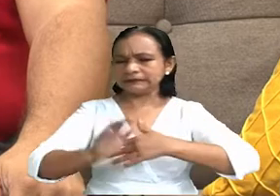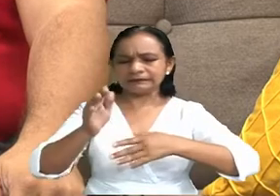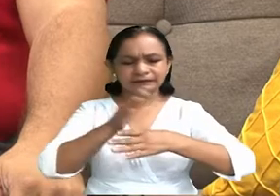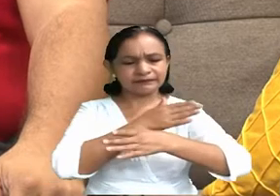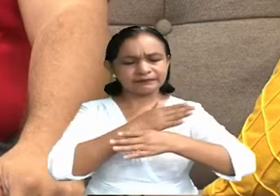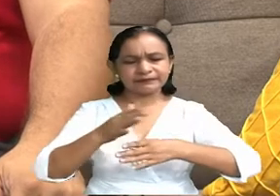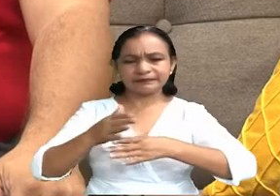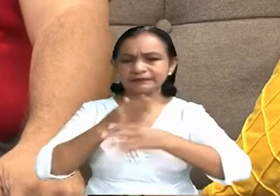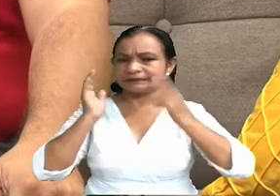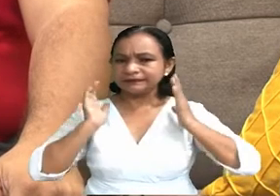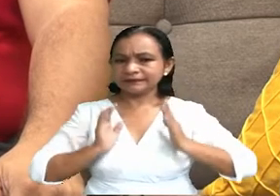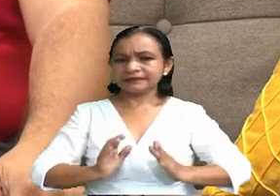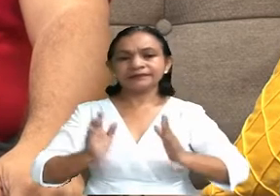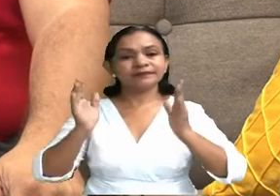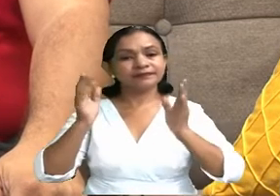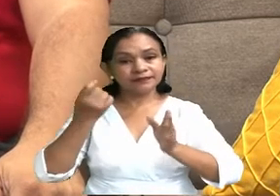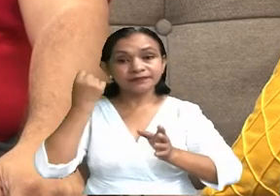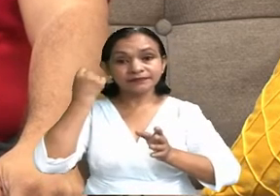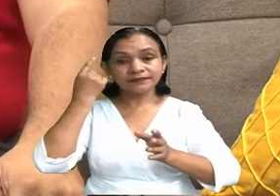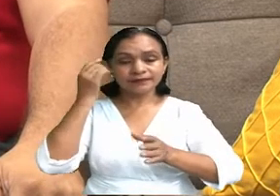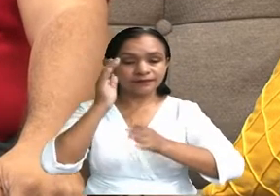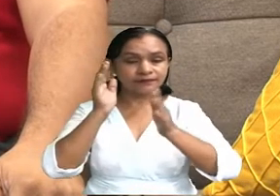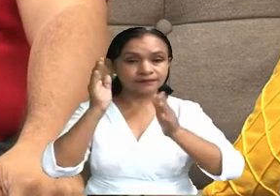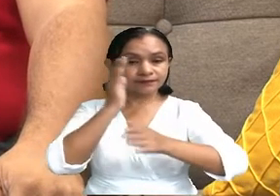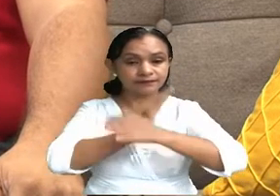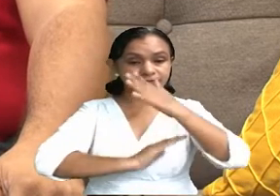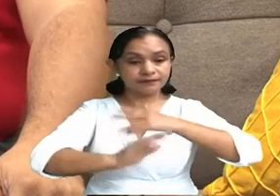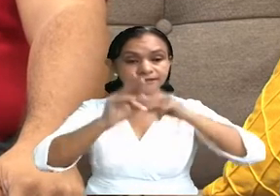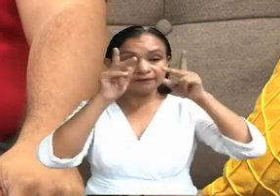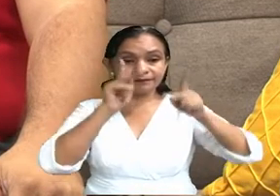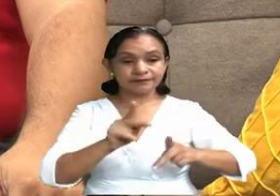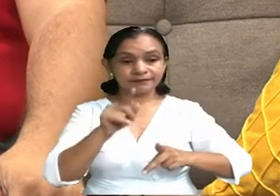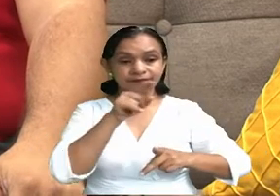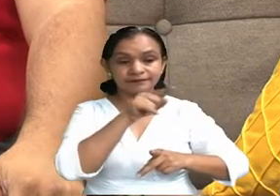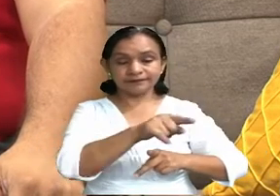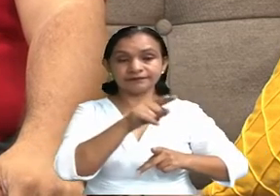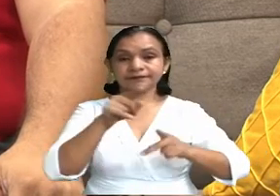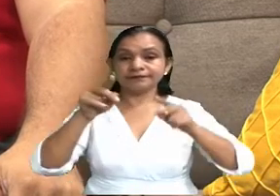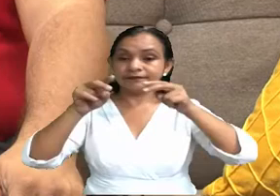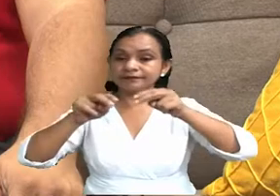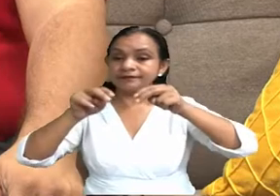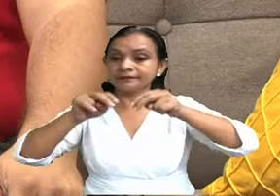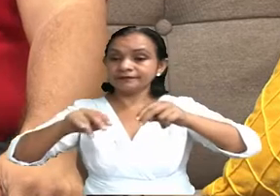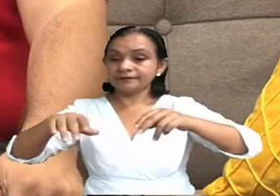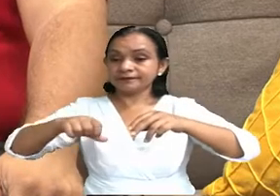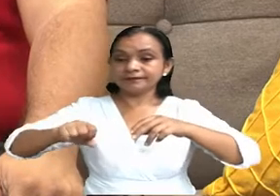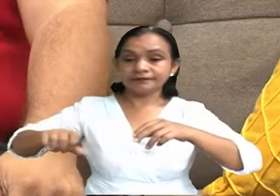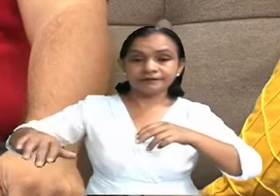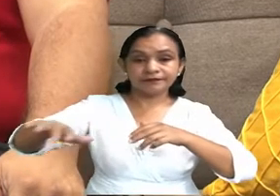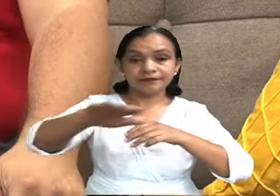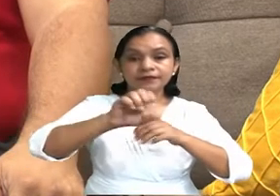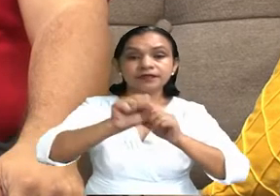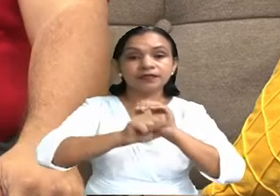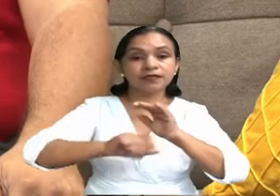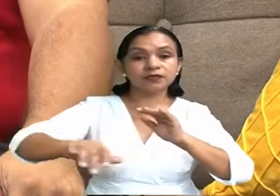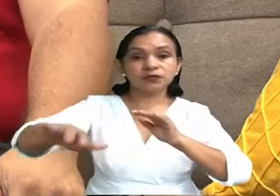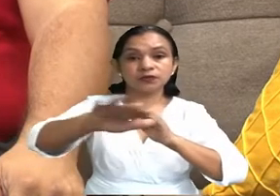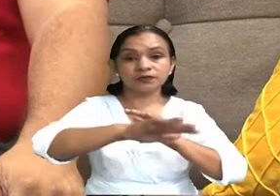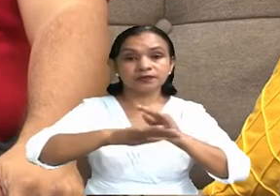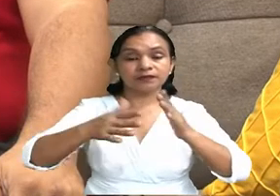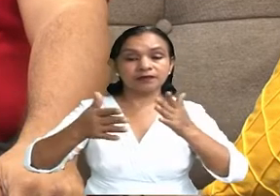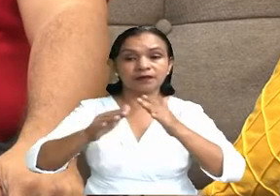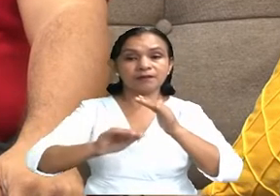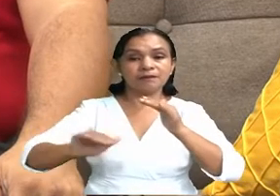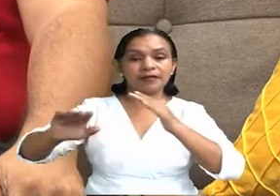entendiéndose, sí, que la discapacidad, okay, no está en la persona, sino en las circunstancias del entorno que